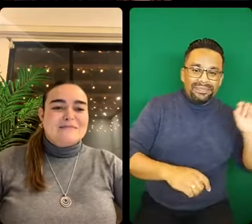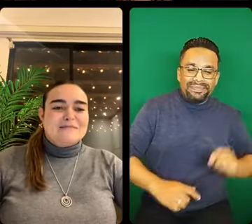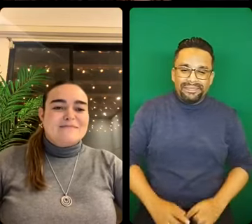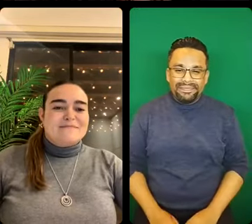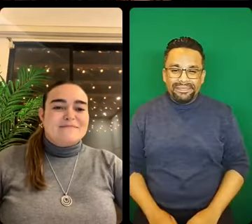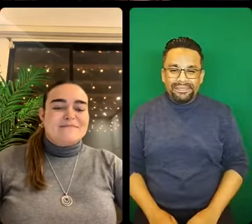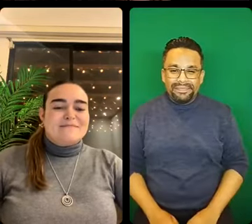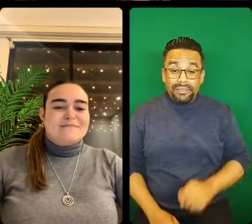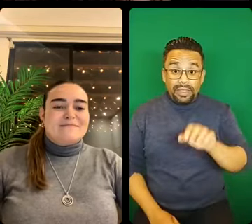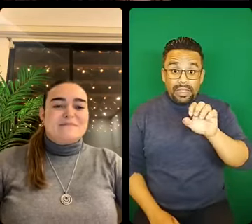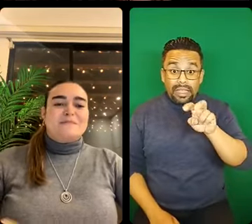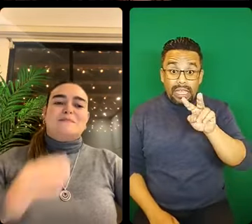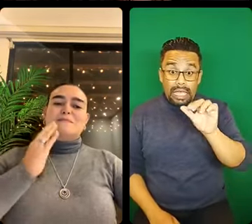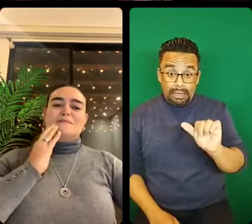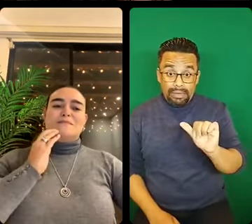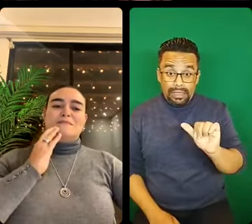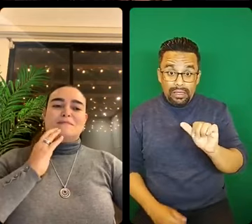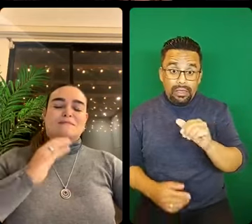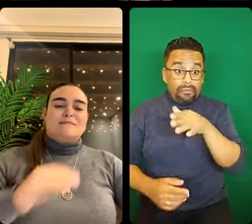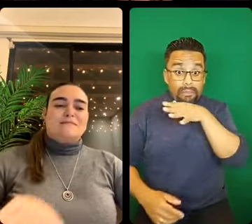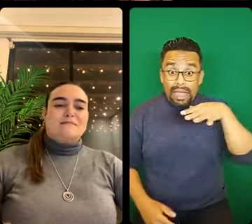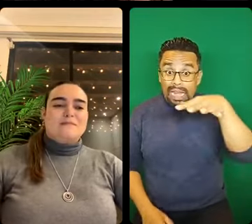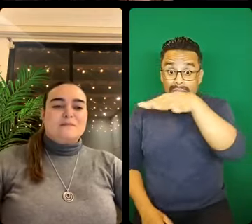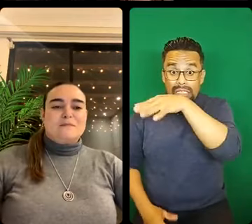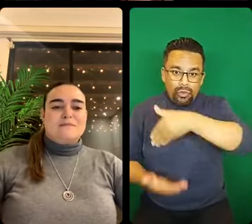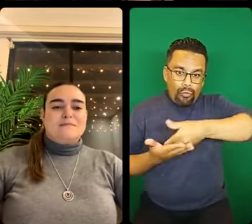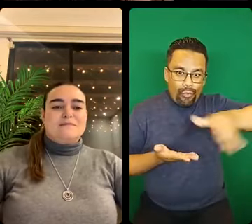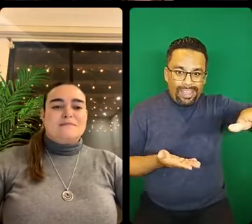del Paraíso, Karen Sofía Cantor,